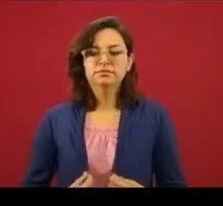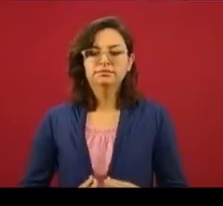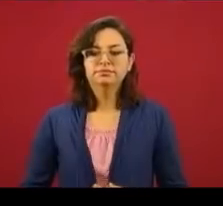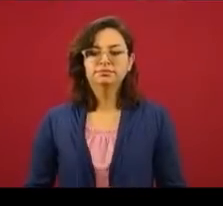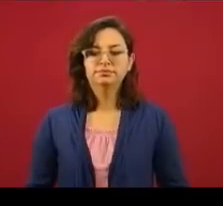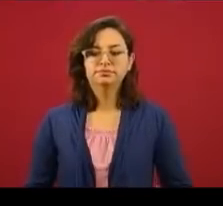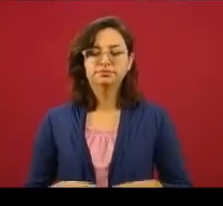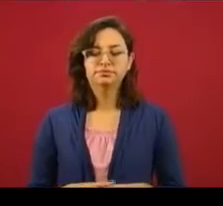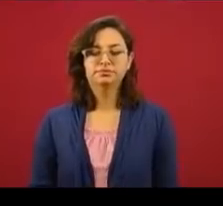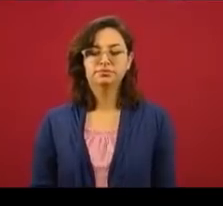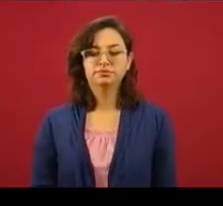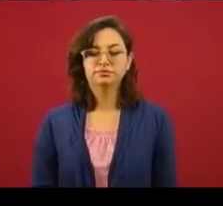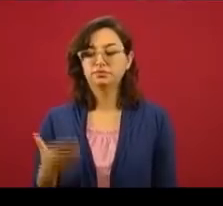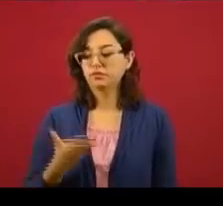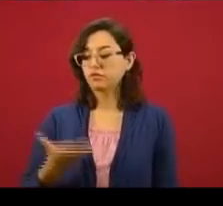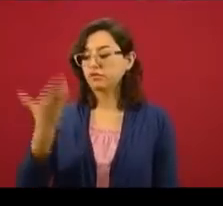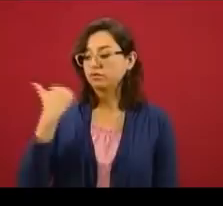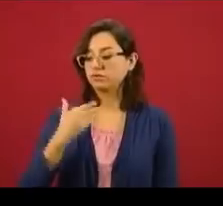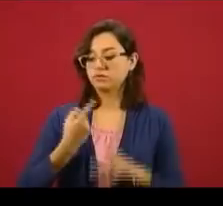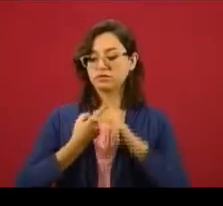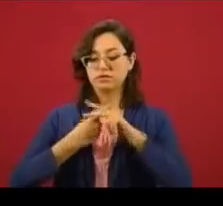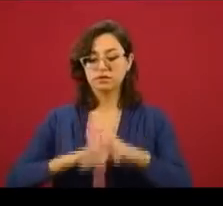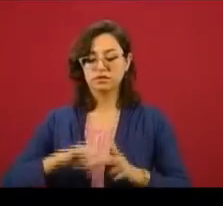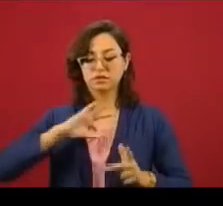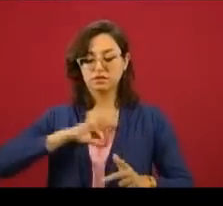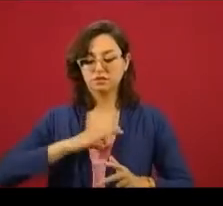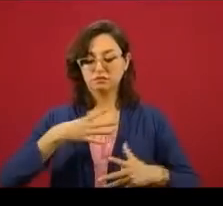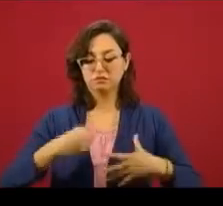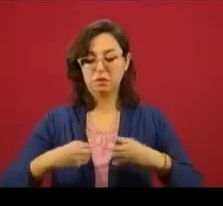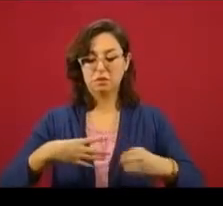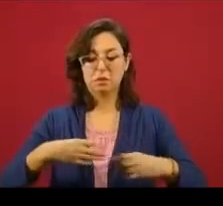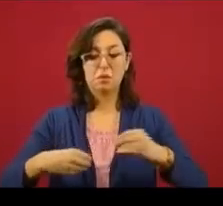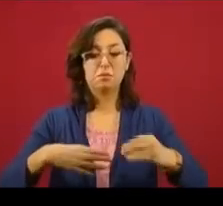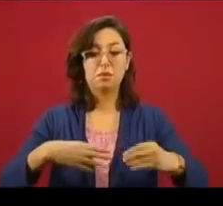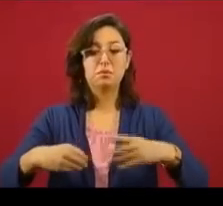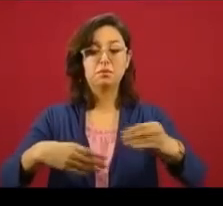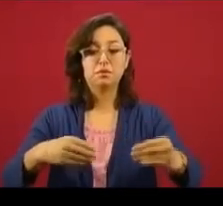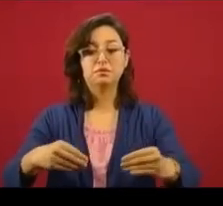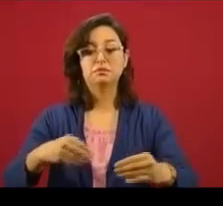cuando comenzó la pandemia que le iba a costar